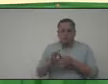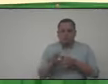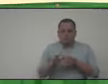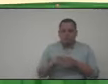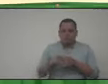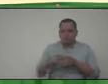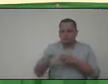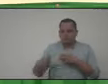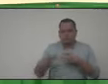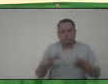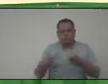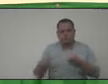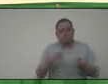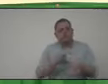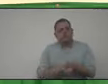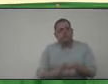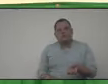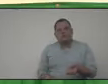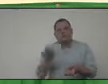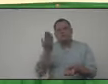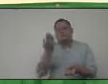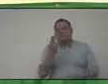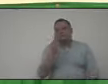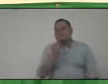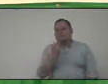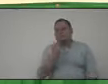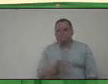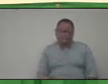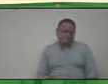captando los hipertensos y los diabéticos.